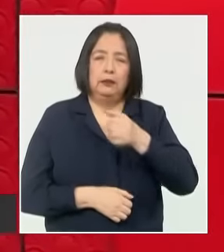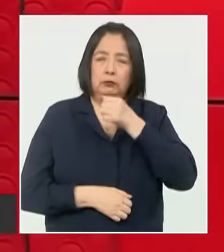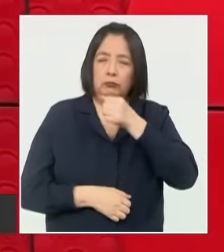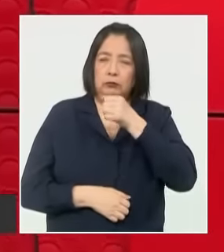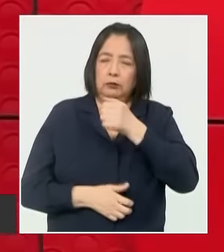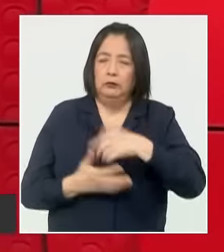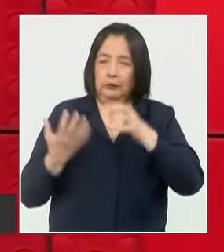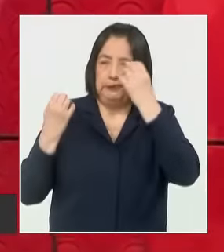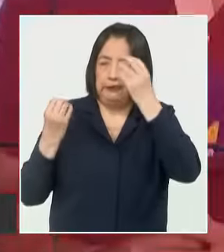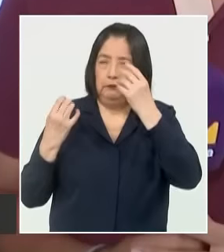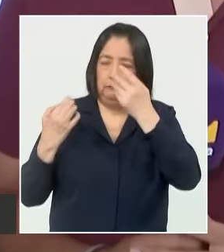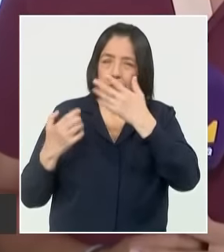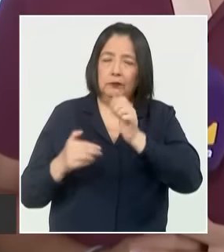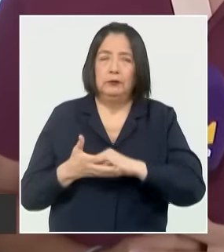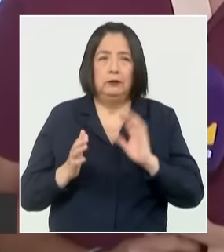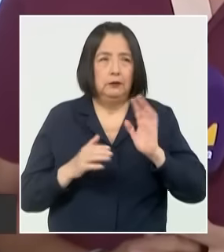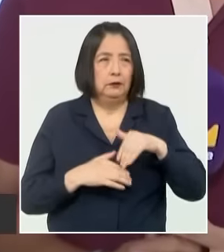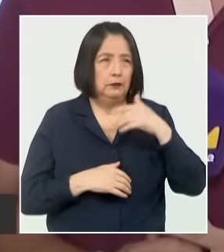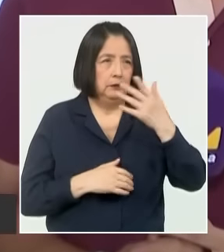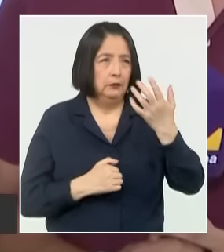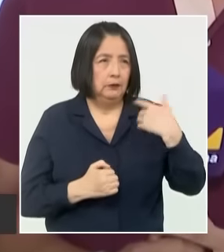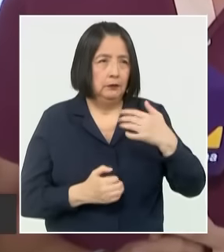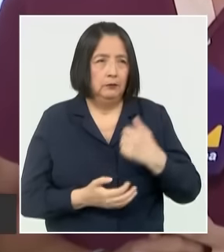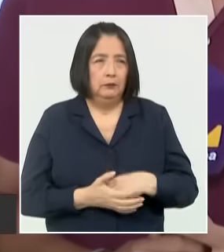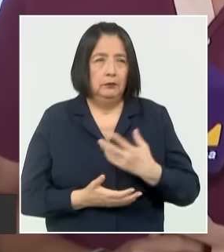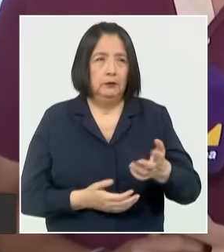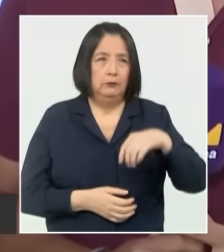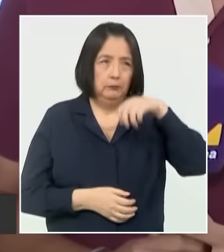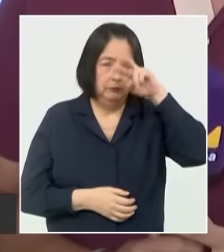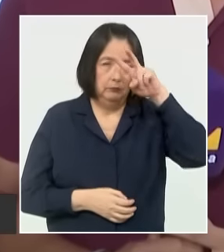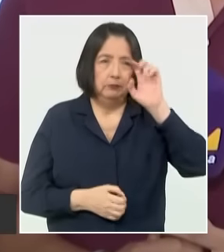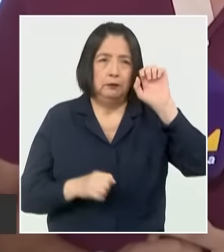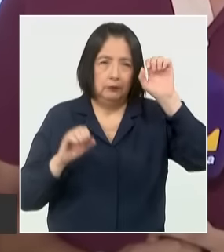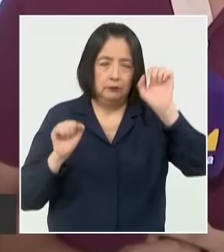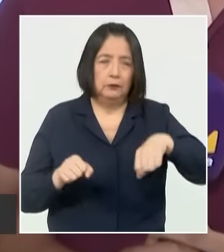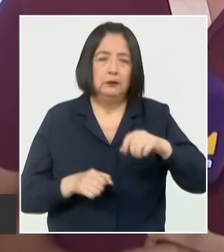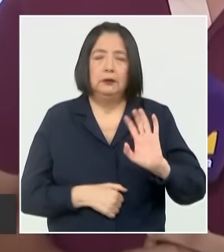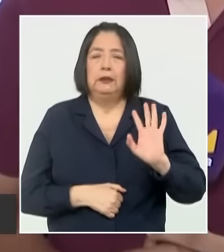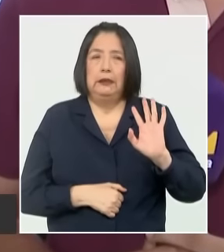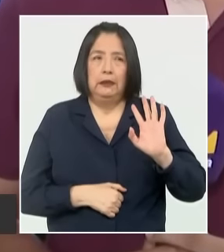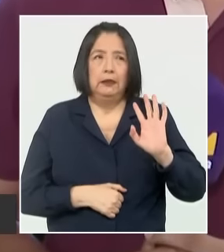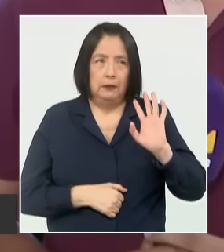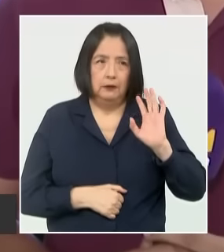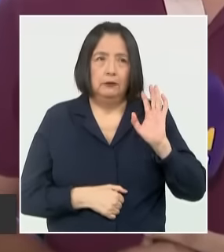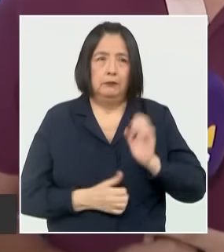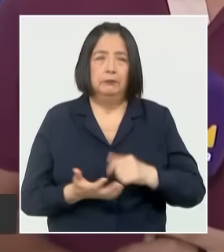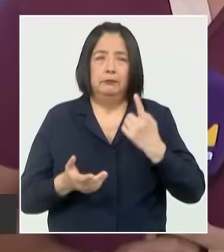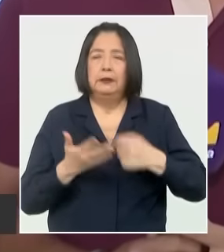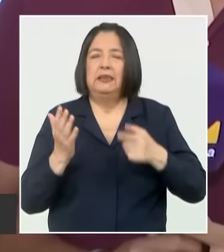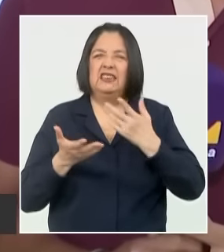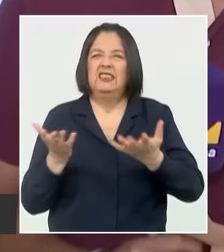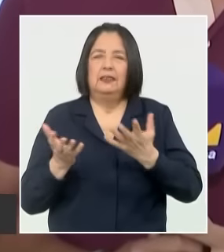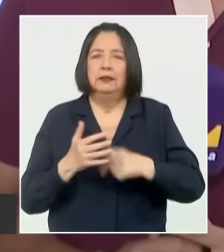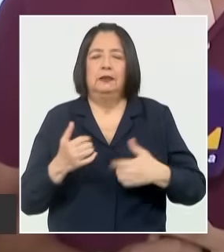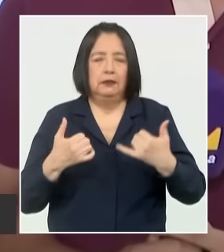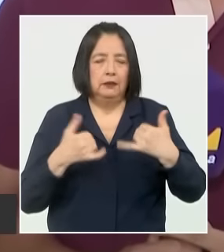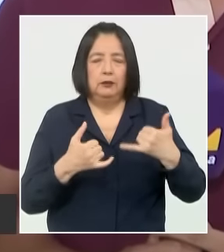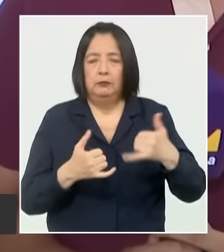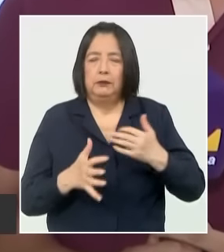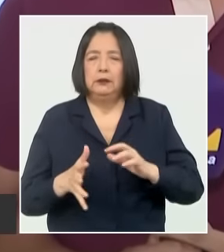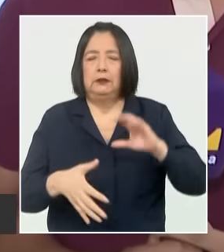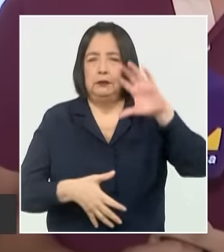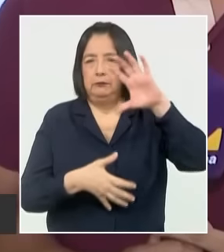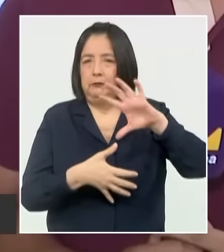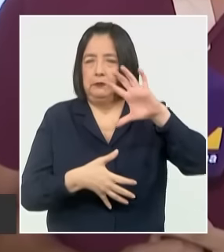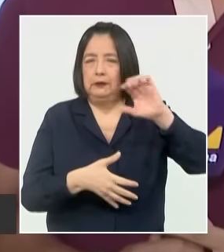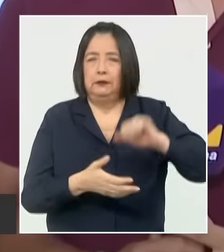con información después de lo que ha significado que Perú haya sido considerado para lo que va a ser los Juegos